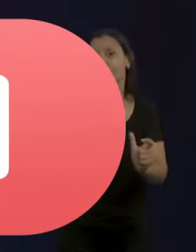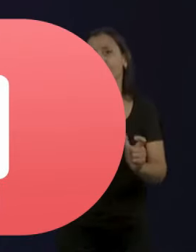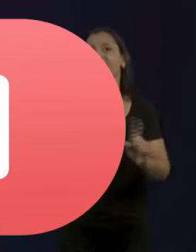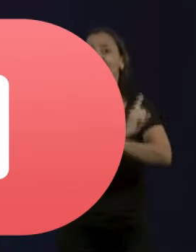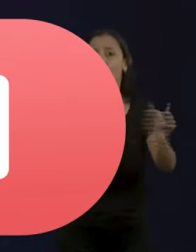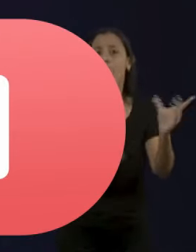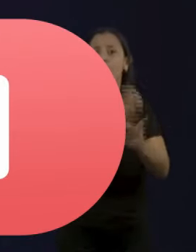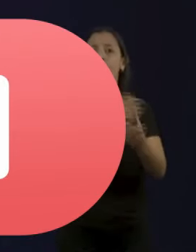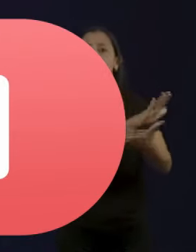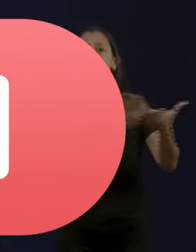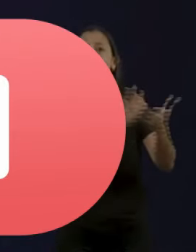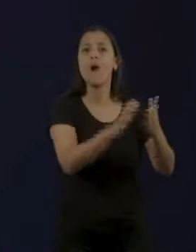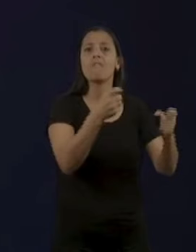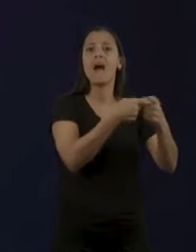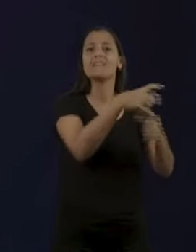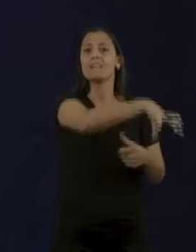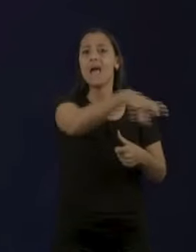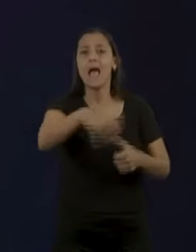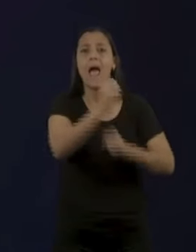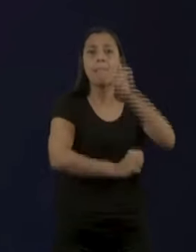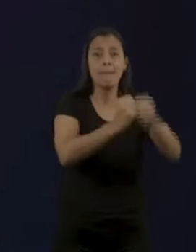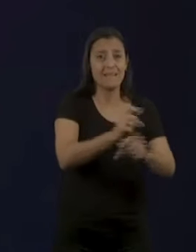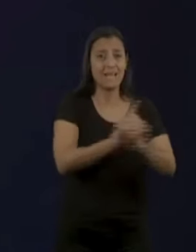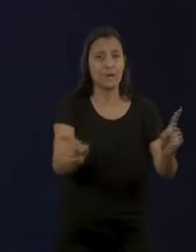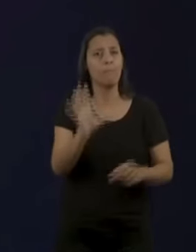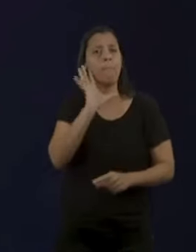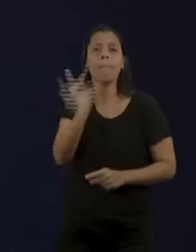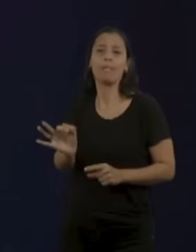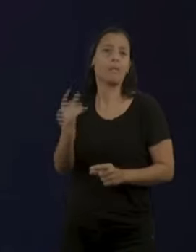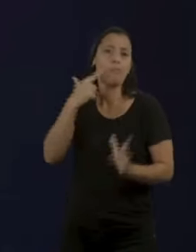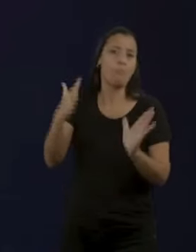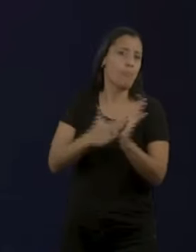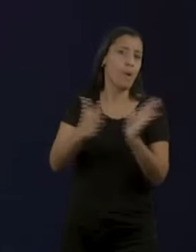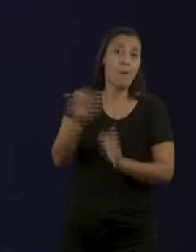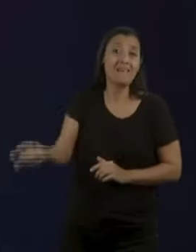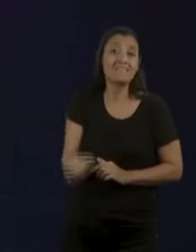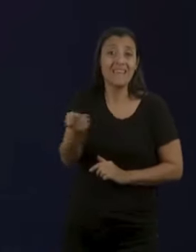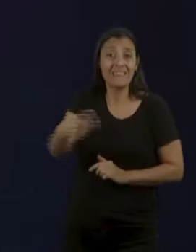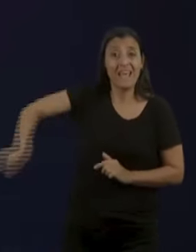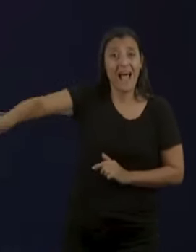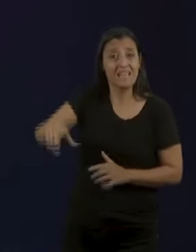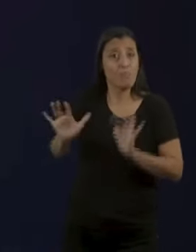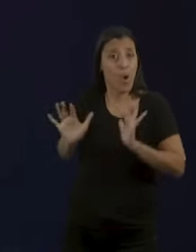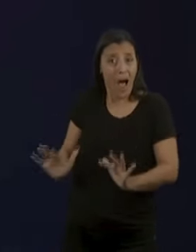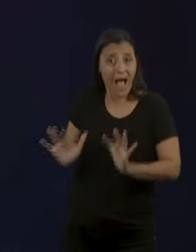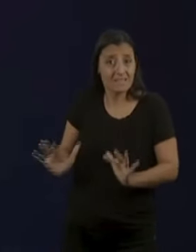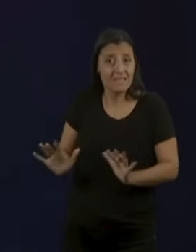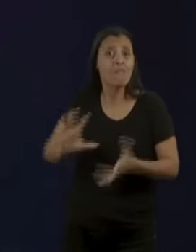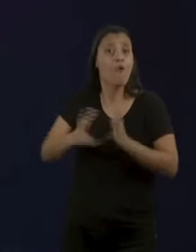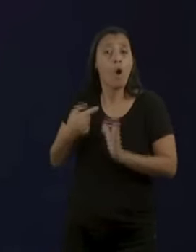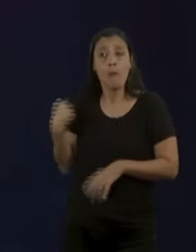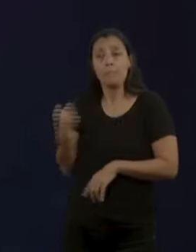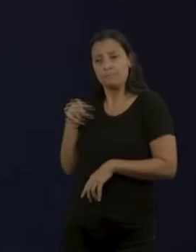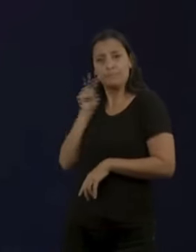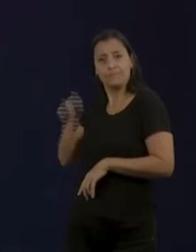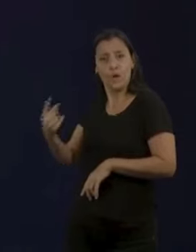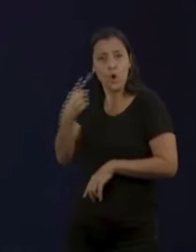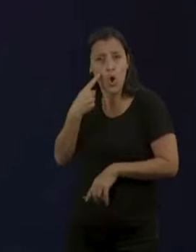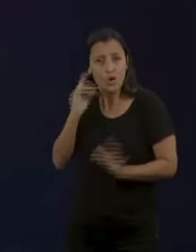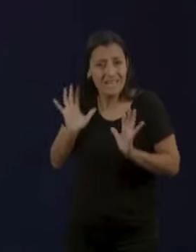en Argentina bueno evidentemente el sindicalismo tal como lo conocemos Eh no tiene mucha